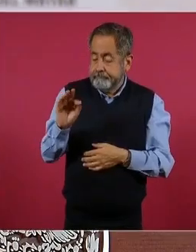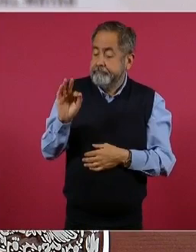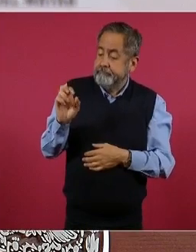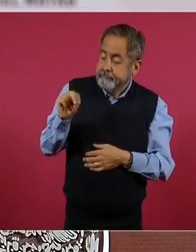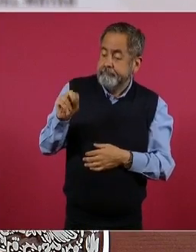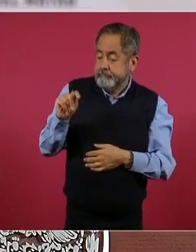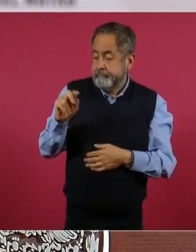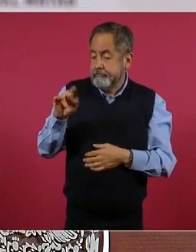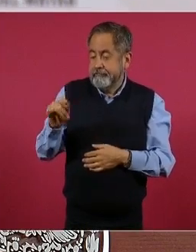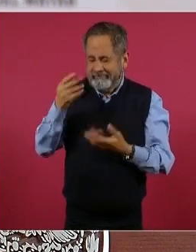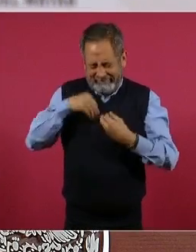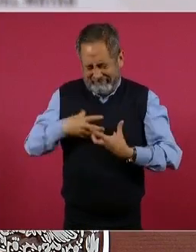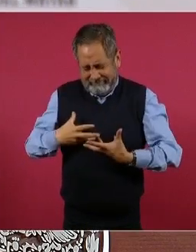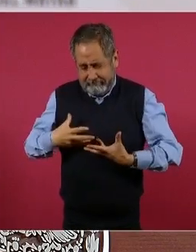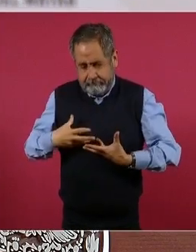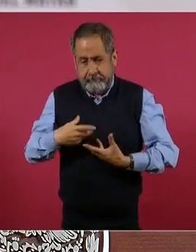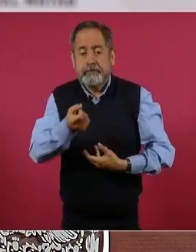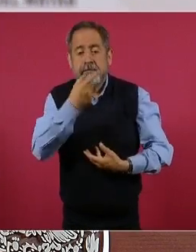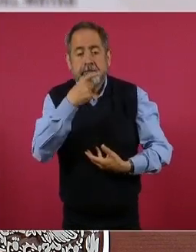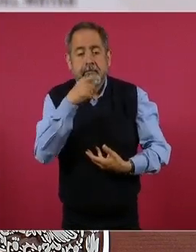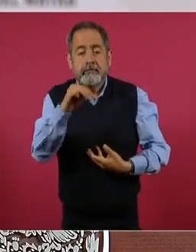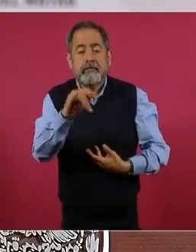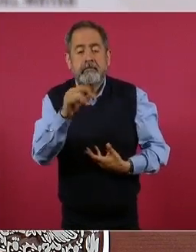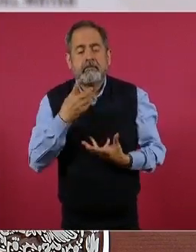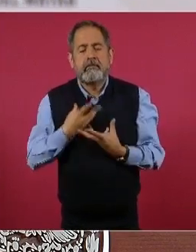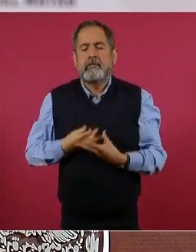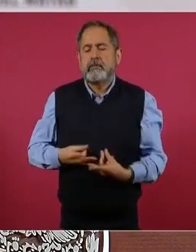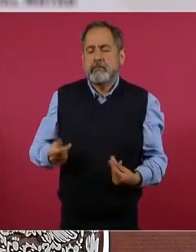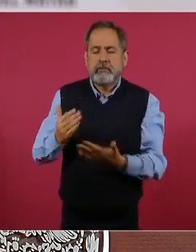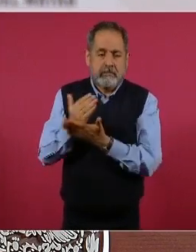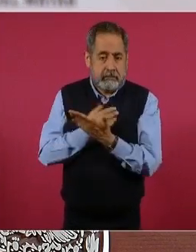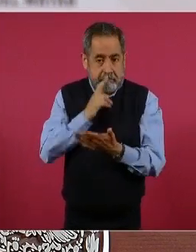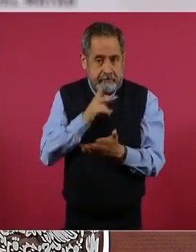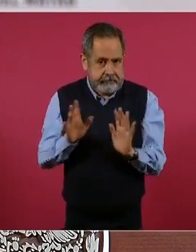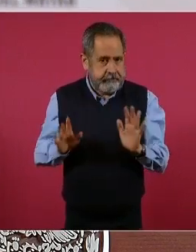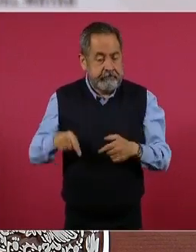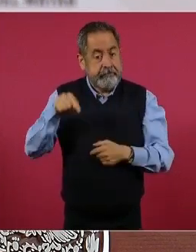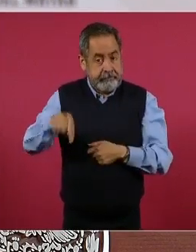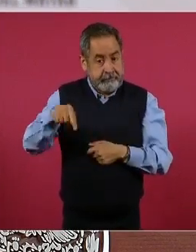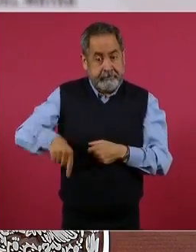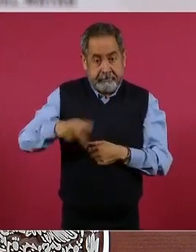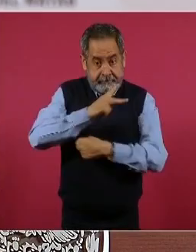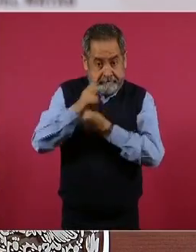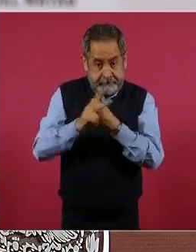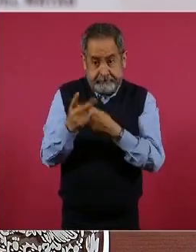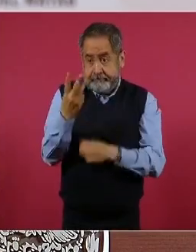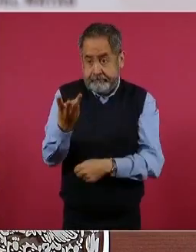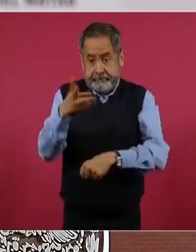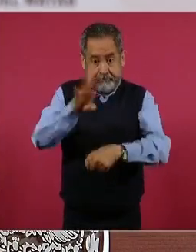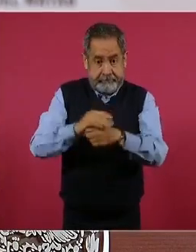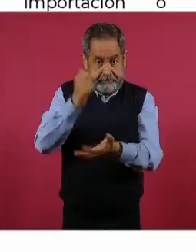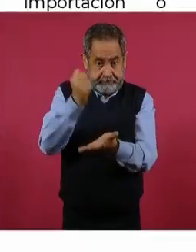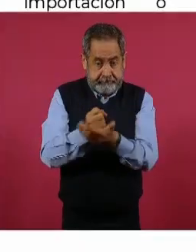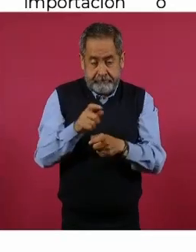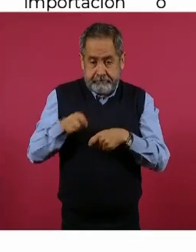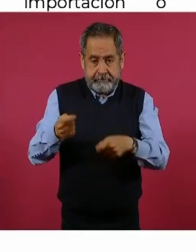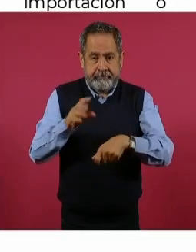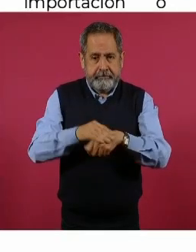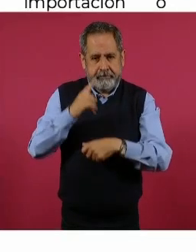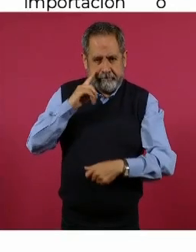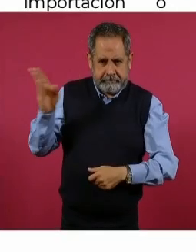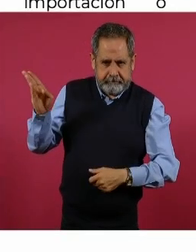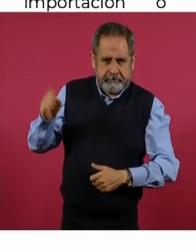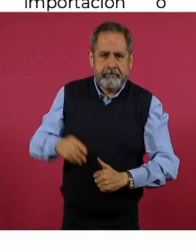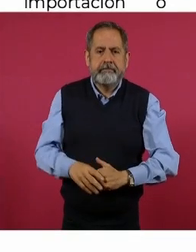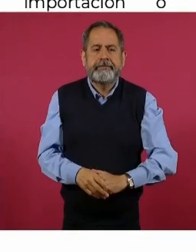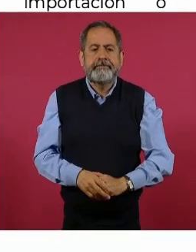ejemplo el fentanilo. En nuestro país existen tres registros de este medicamento, que ustedes los pueden ver,